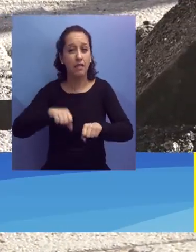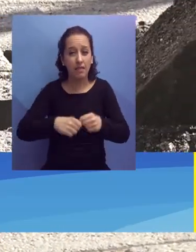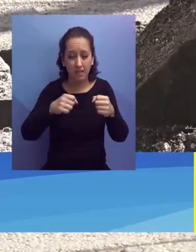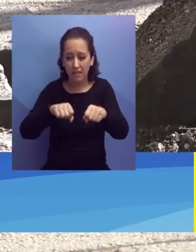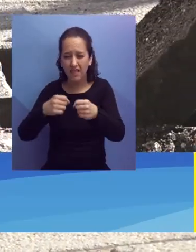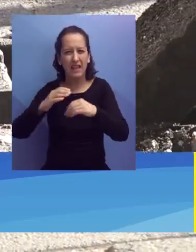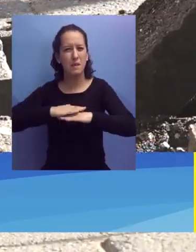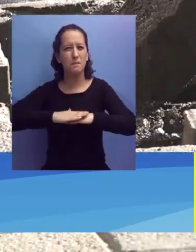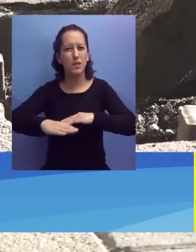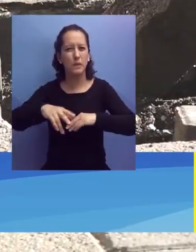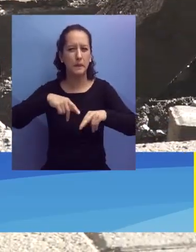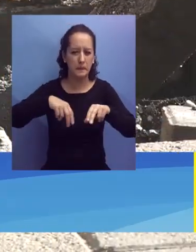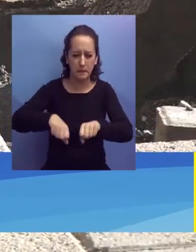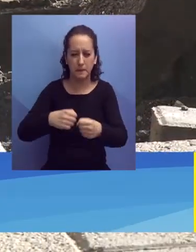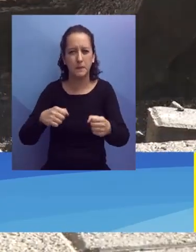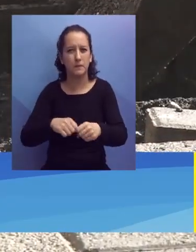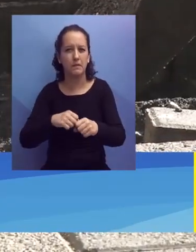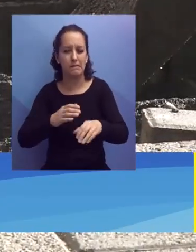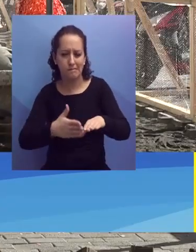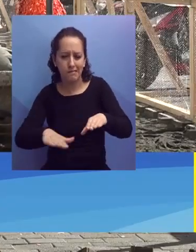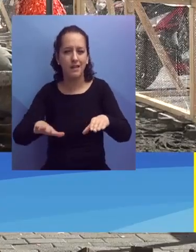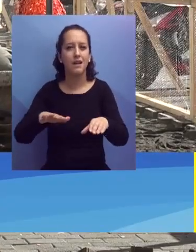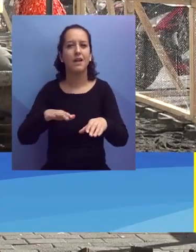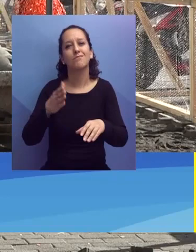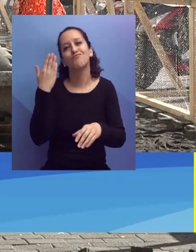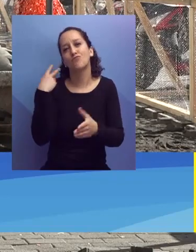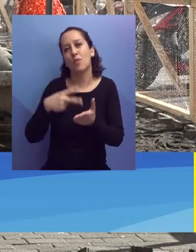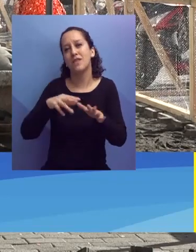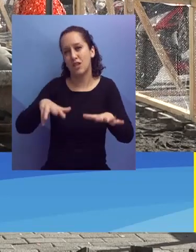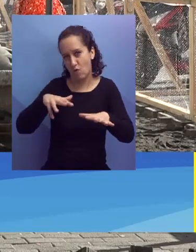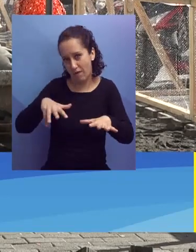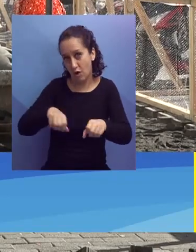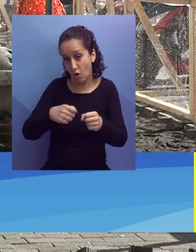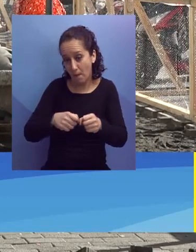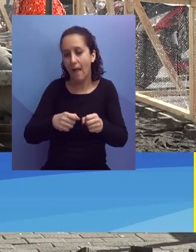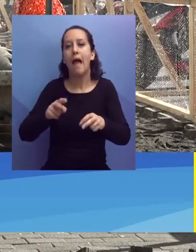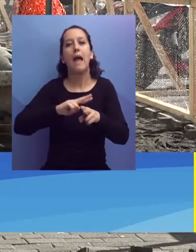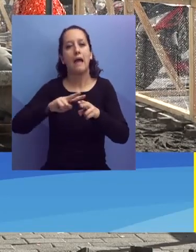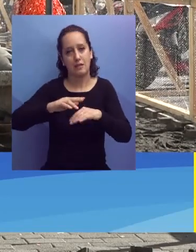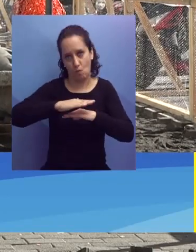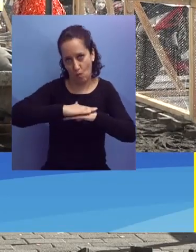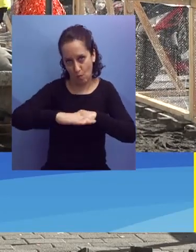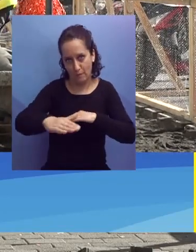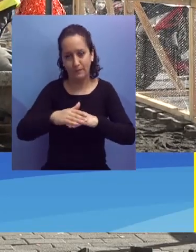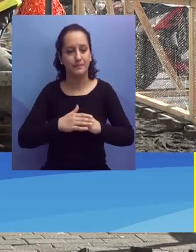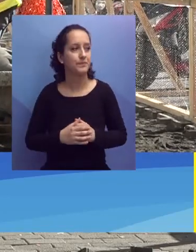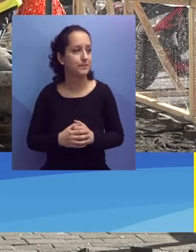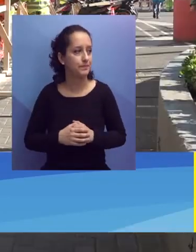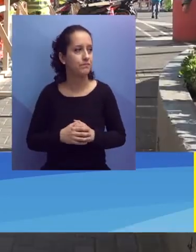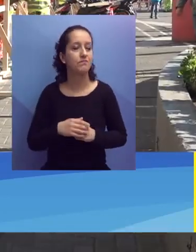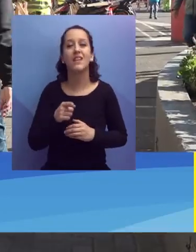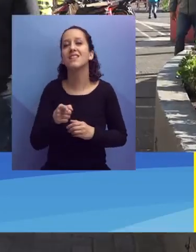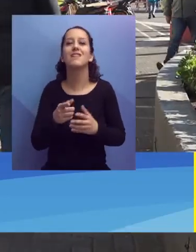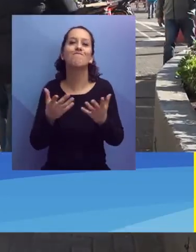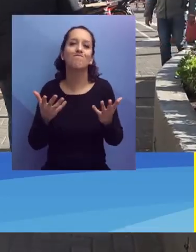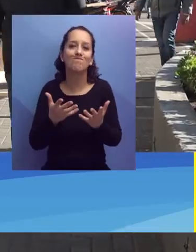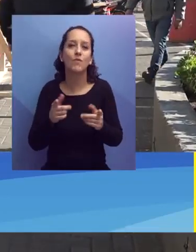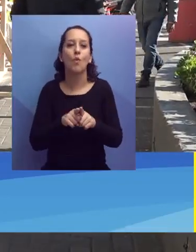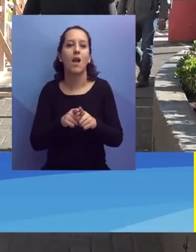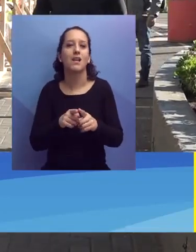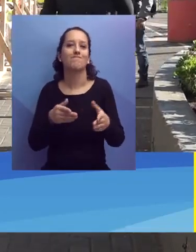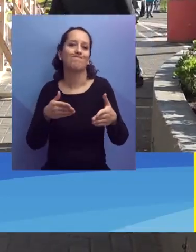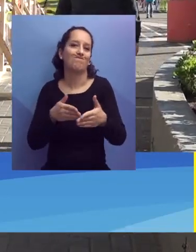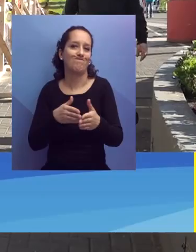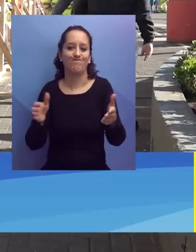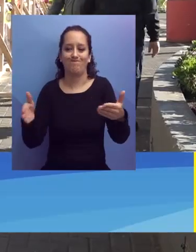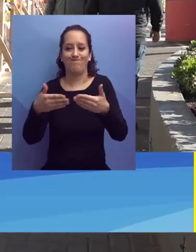las aceras dañadas en octubre del año 2019 en el centro de Concepción. La intervención de las aceras significa que